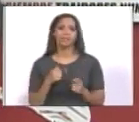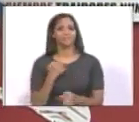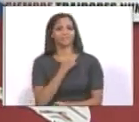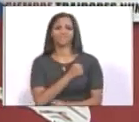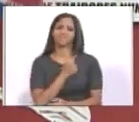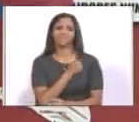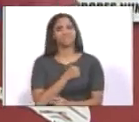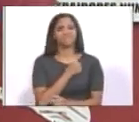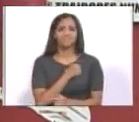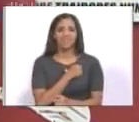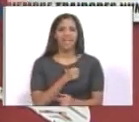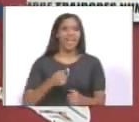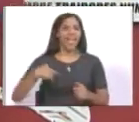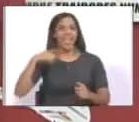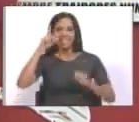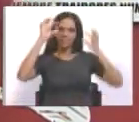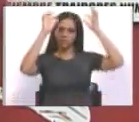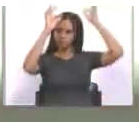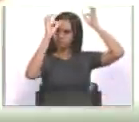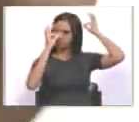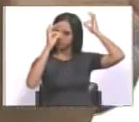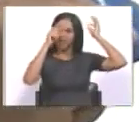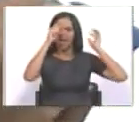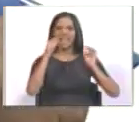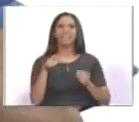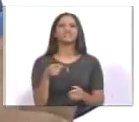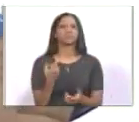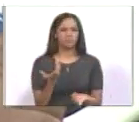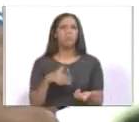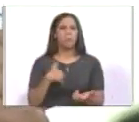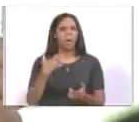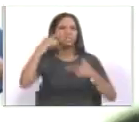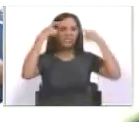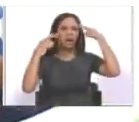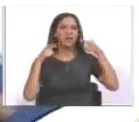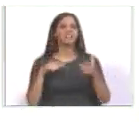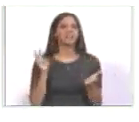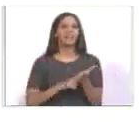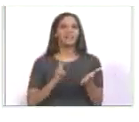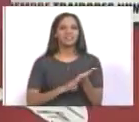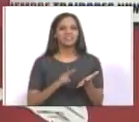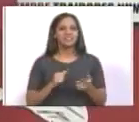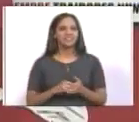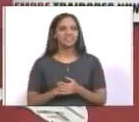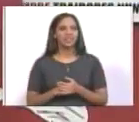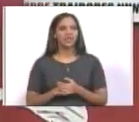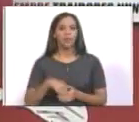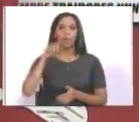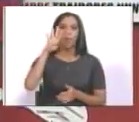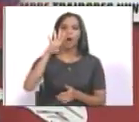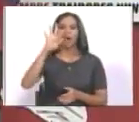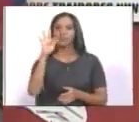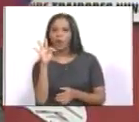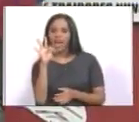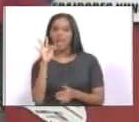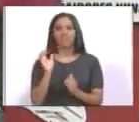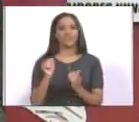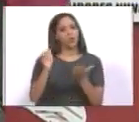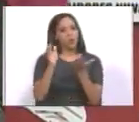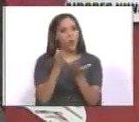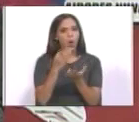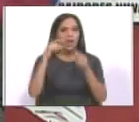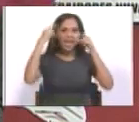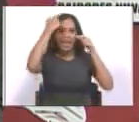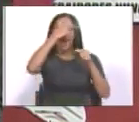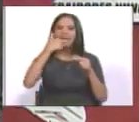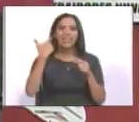que carga esta gorra en la calle es sospechoso de ese chavista. Con 4F, con la cara del comandante,